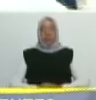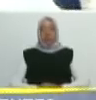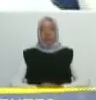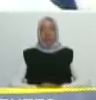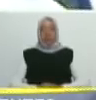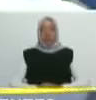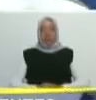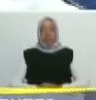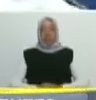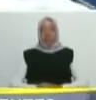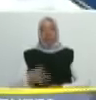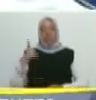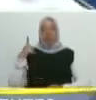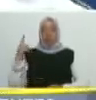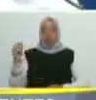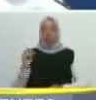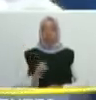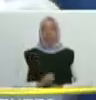A la D.